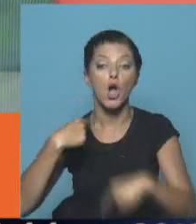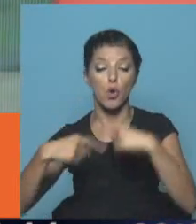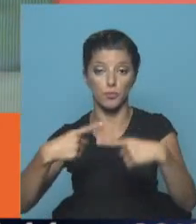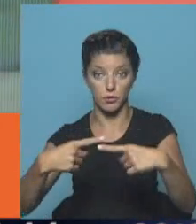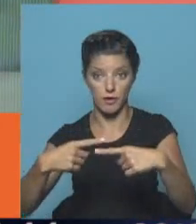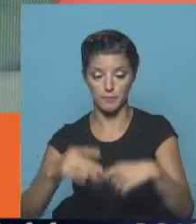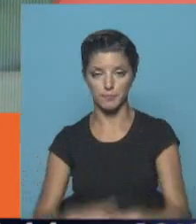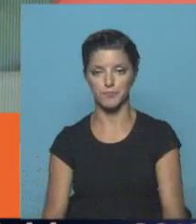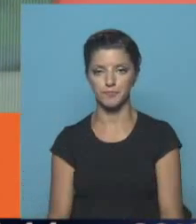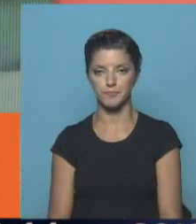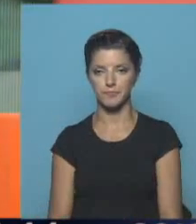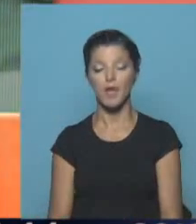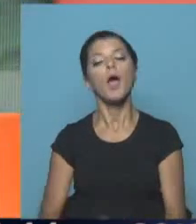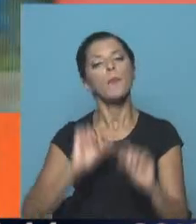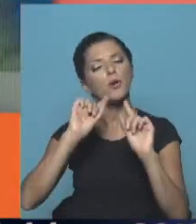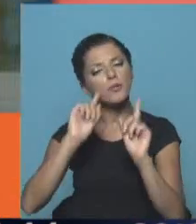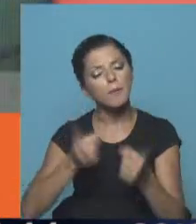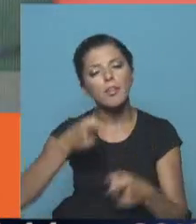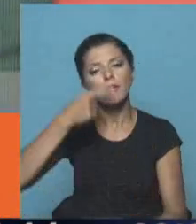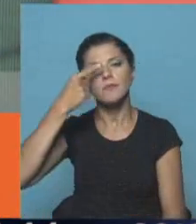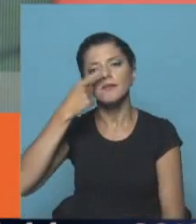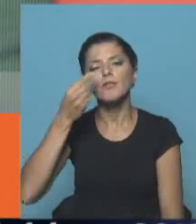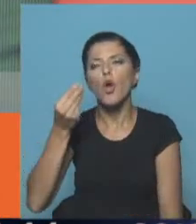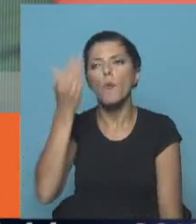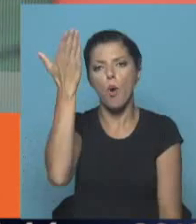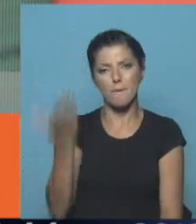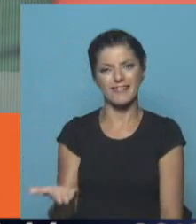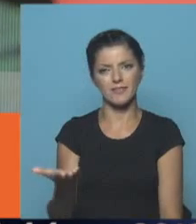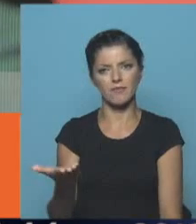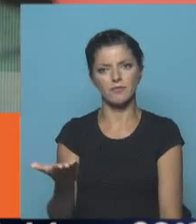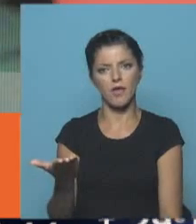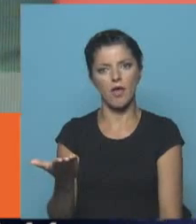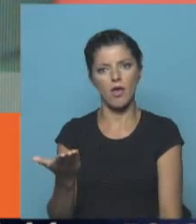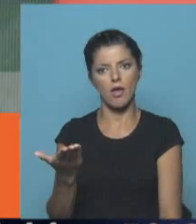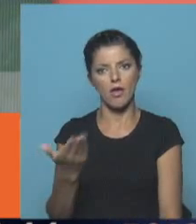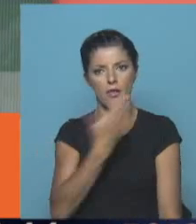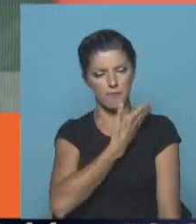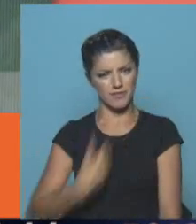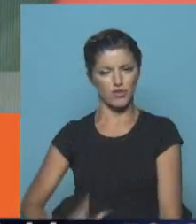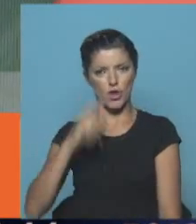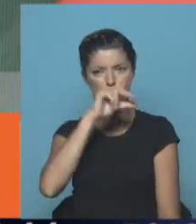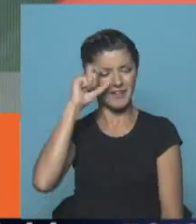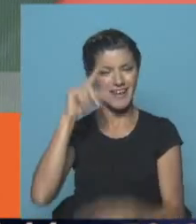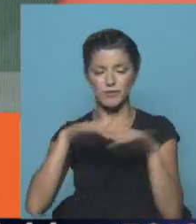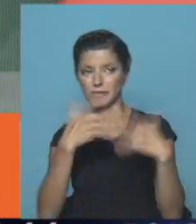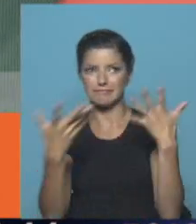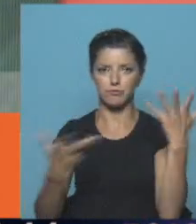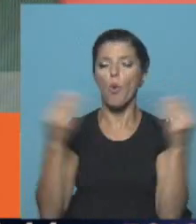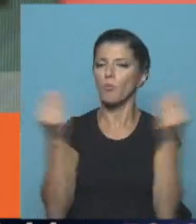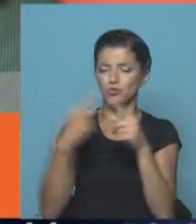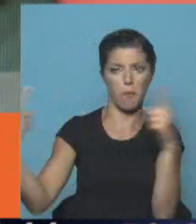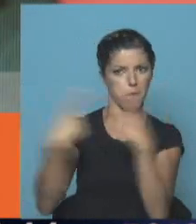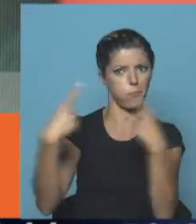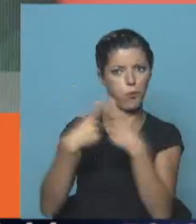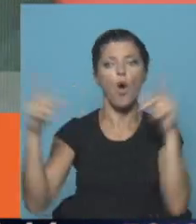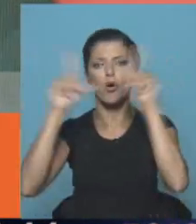también es cómo Correa se ha convertido en una situación muy extraña ahí, ¿no? Mucha pelea con los medios, sin